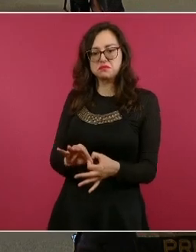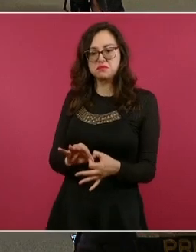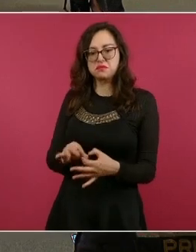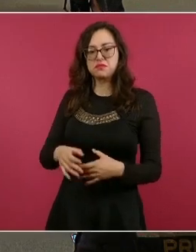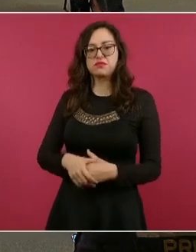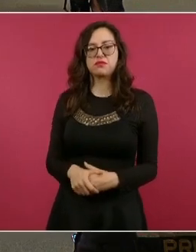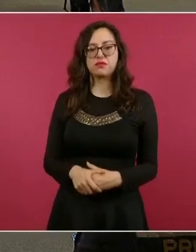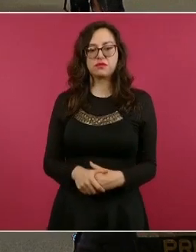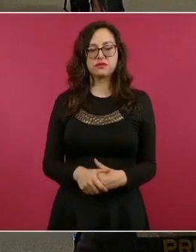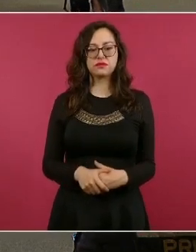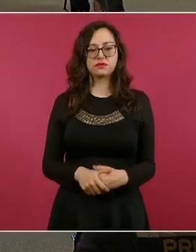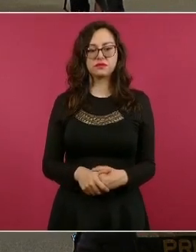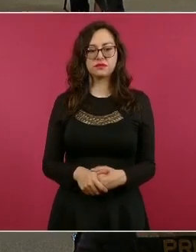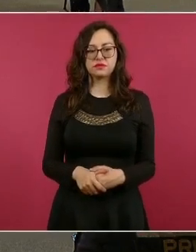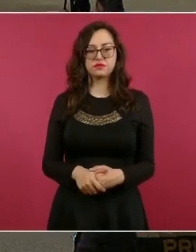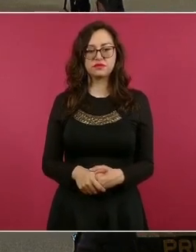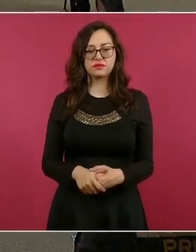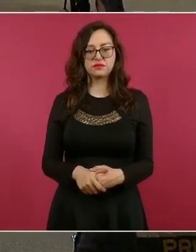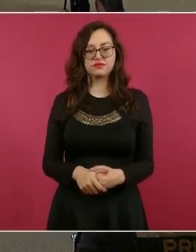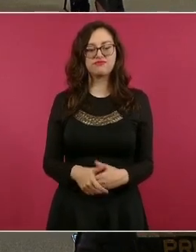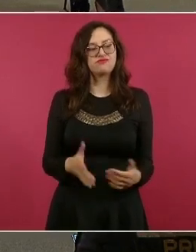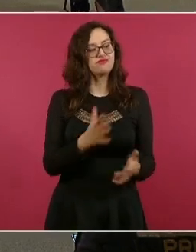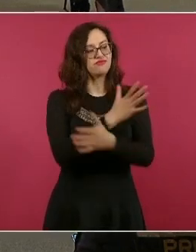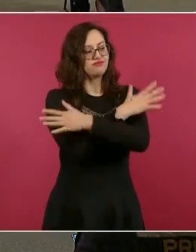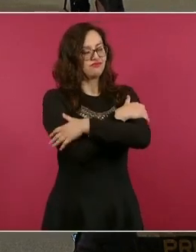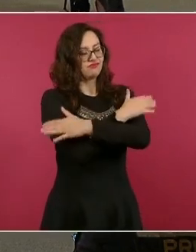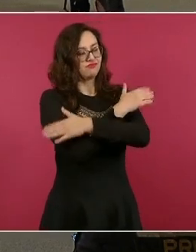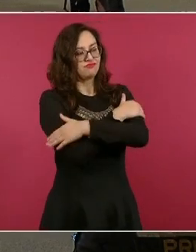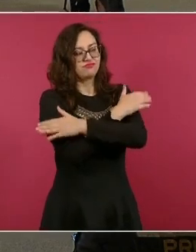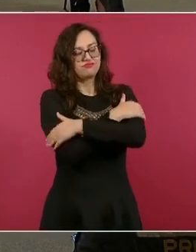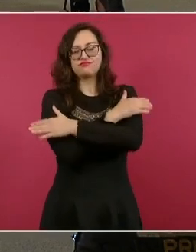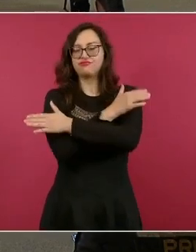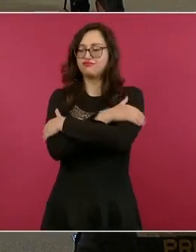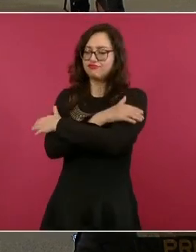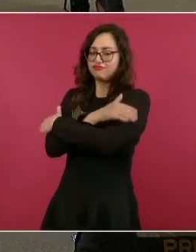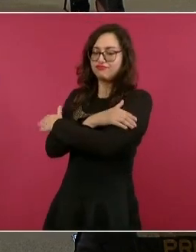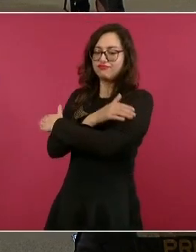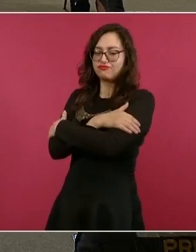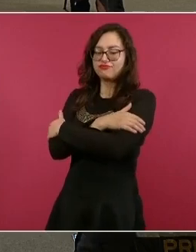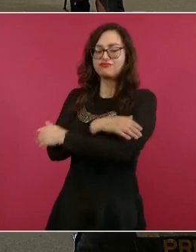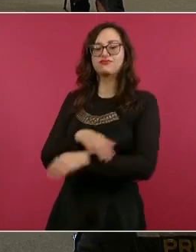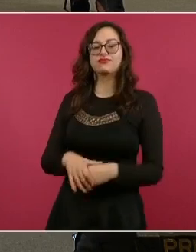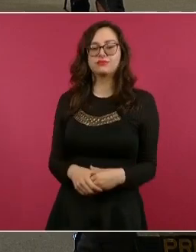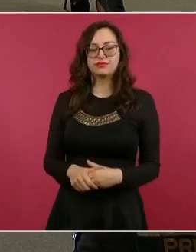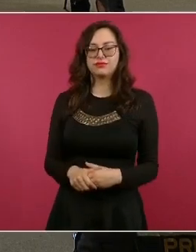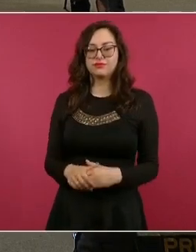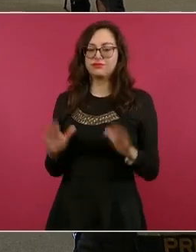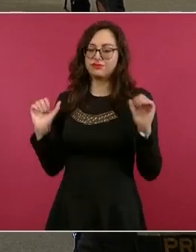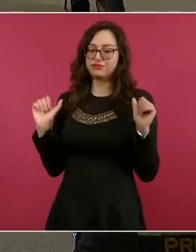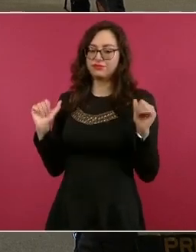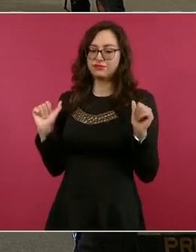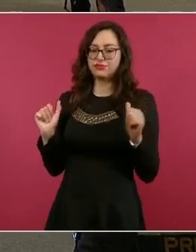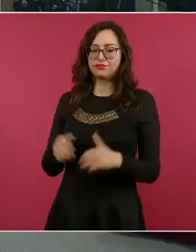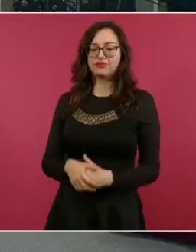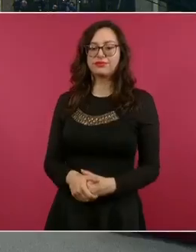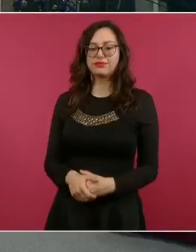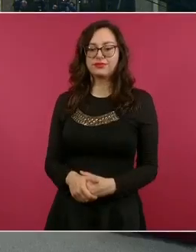definidos. Bueno, le mando un abrazo, presidente. Un abrazo. Adiós, adiós.